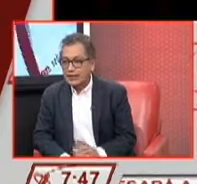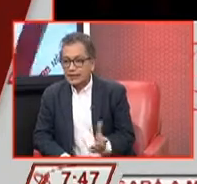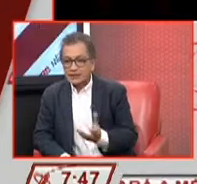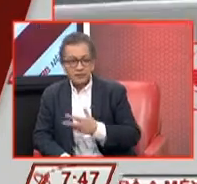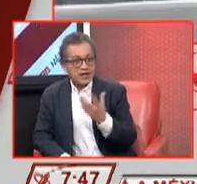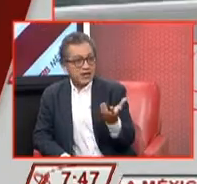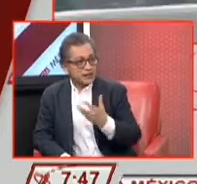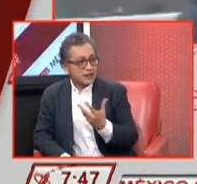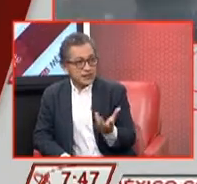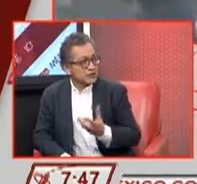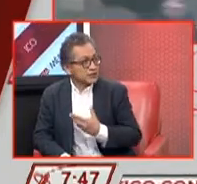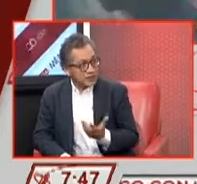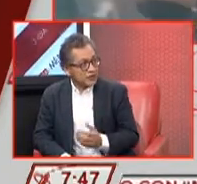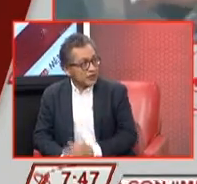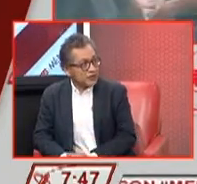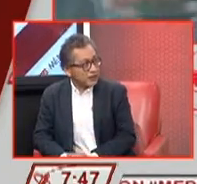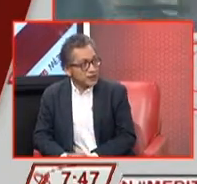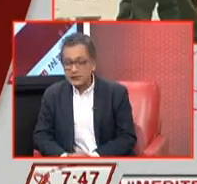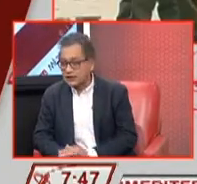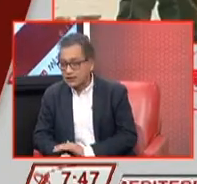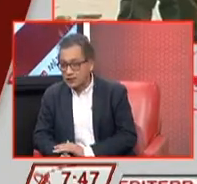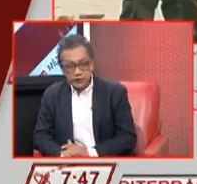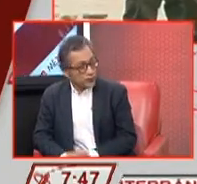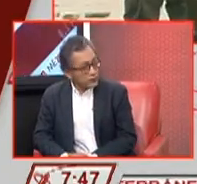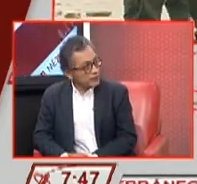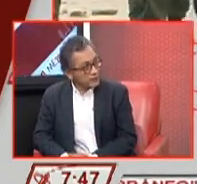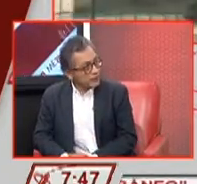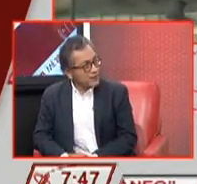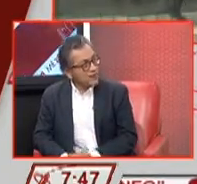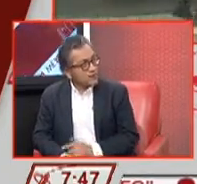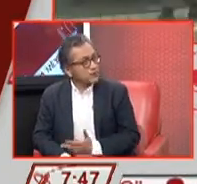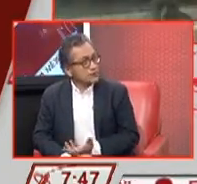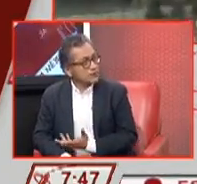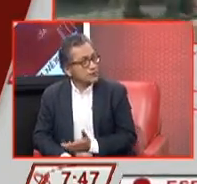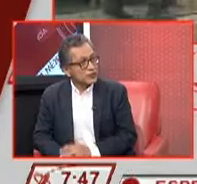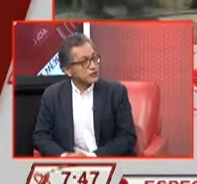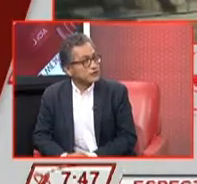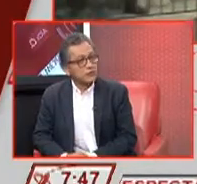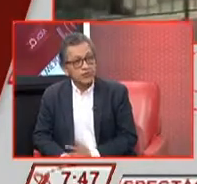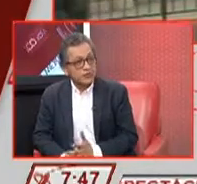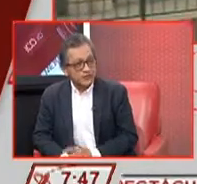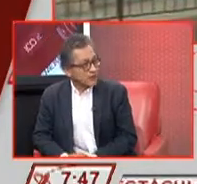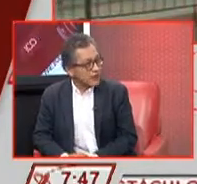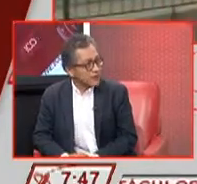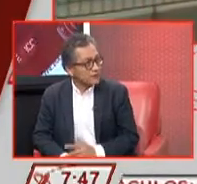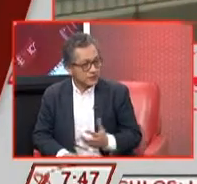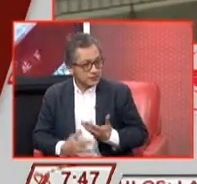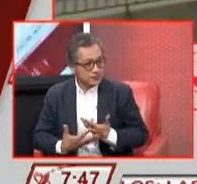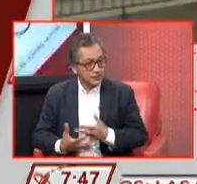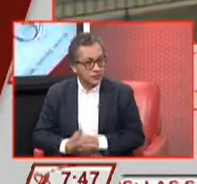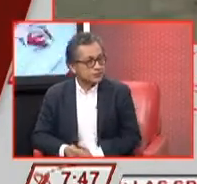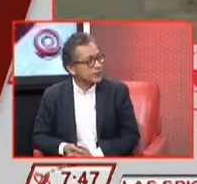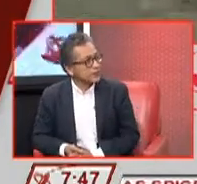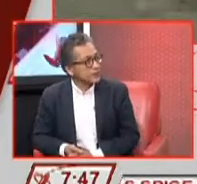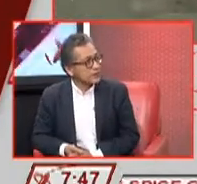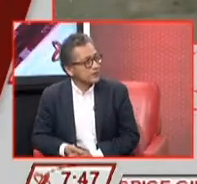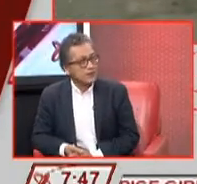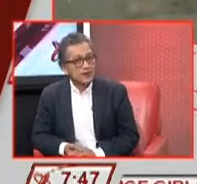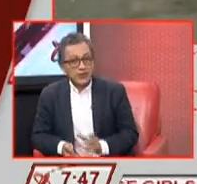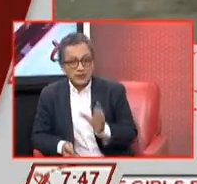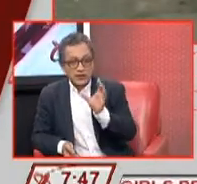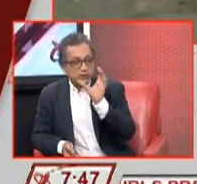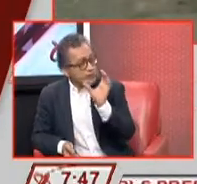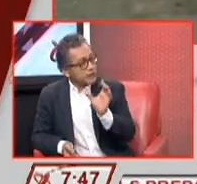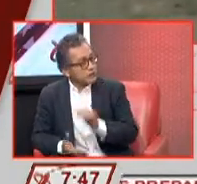mundo y aceptar la interacción directa con ellos sin ningún problema. Es un filósofo muy desenfadado en su aspecto,